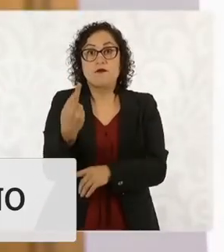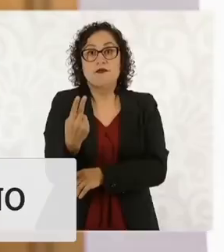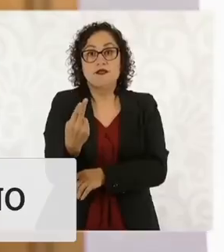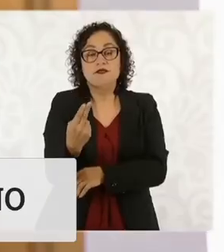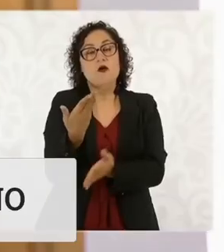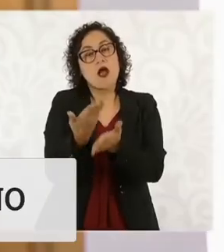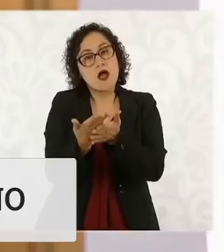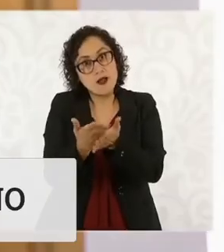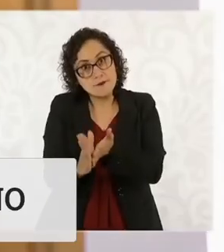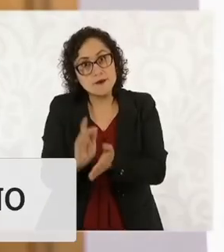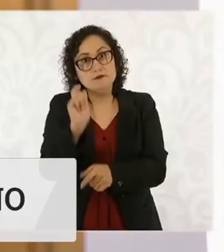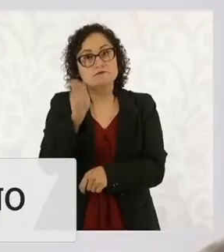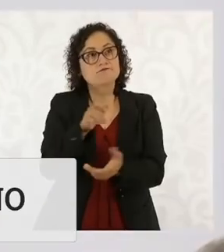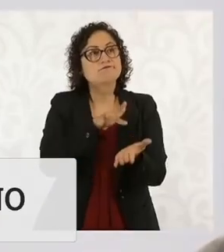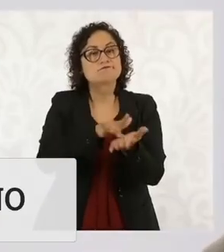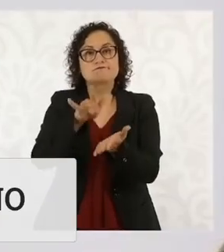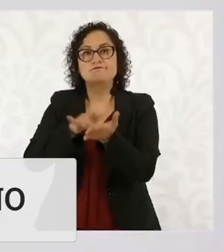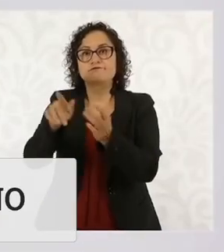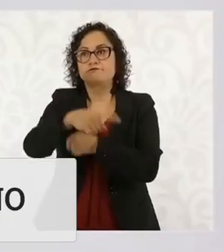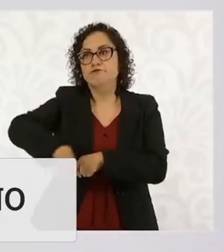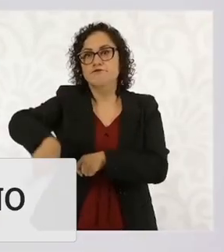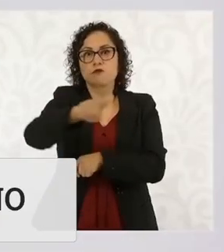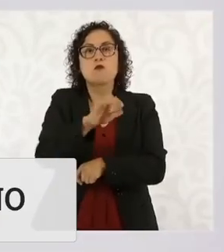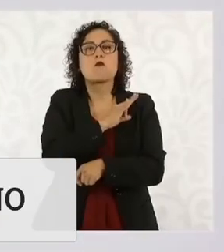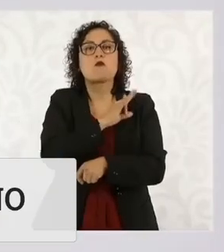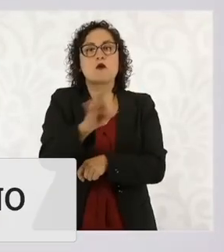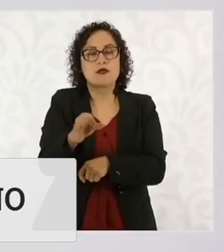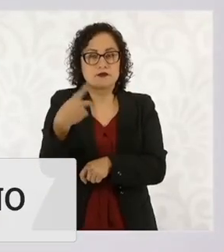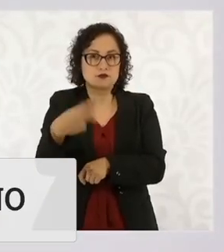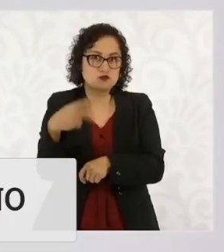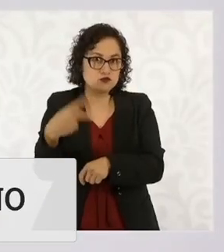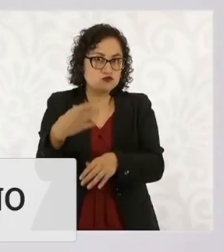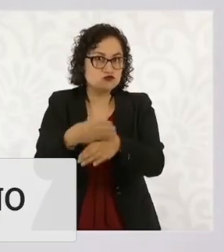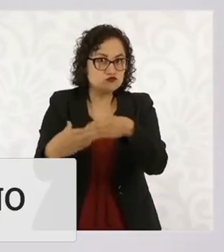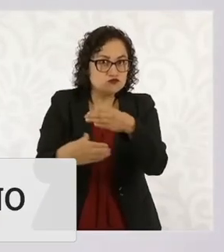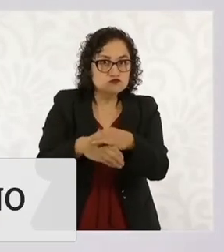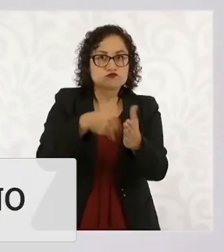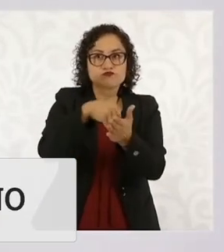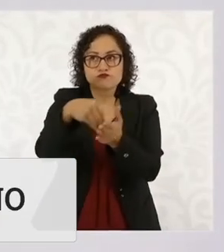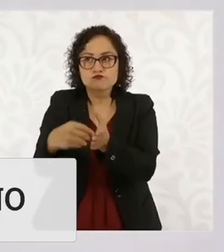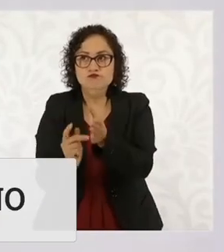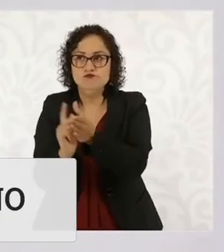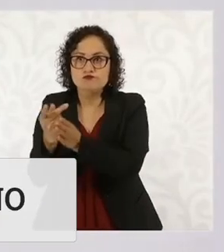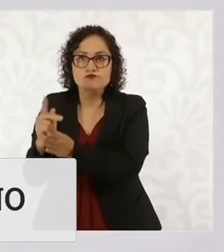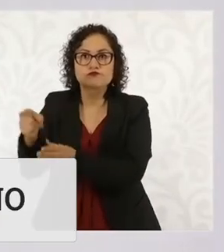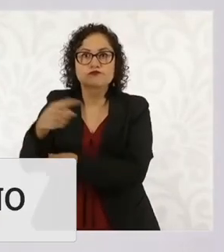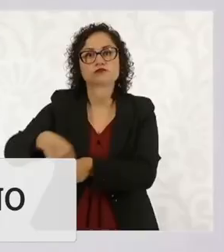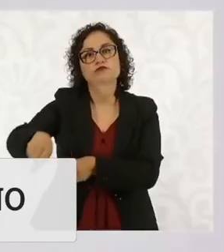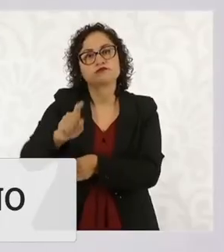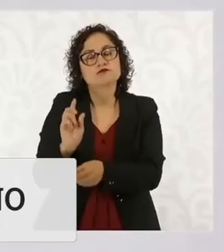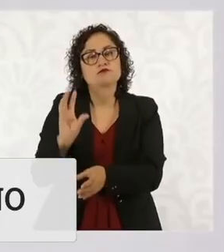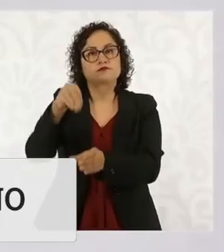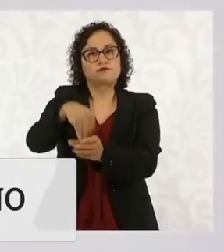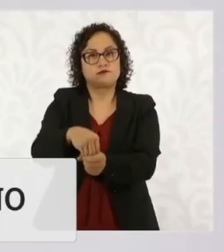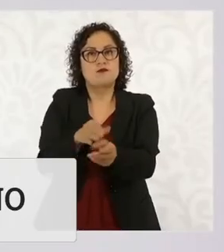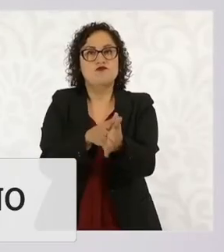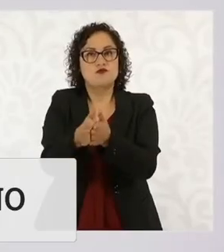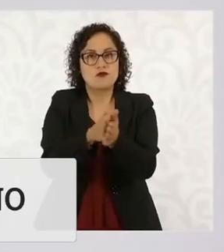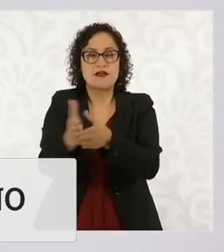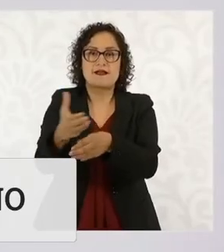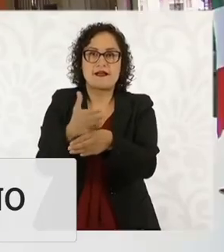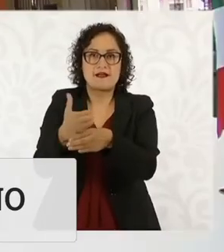tienen además la oportunidad de procesar los productos para tener mayores ingresos con chocolate y café